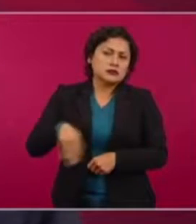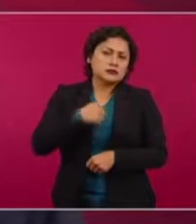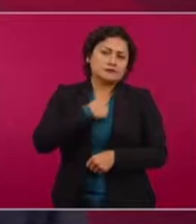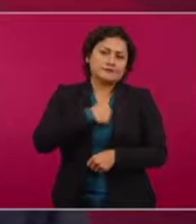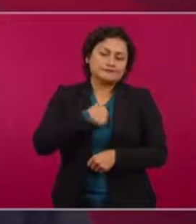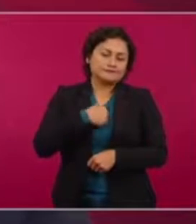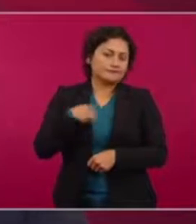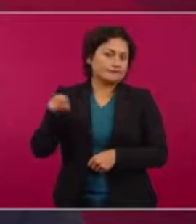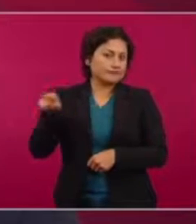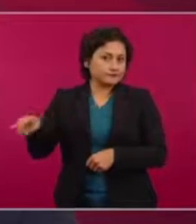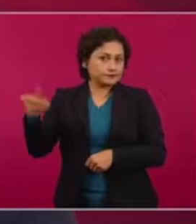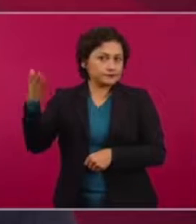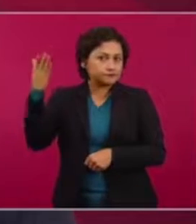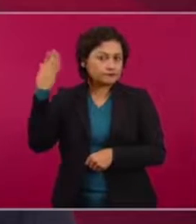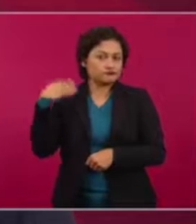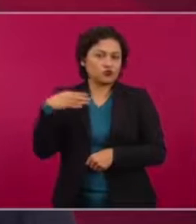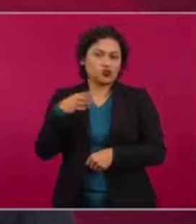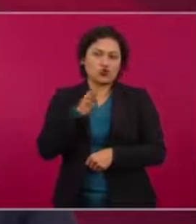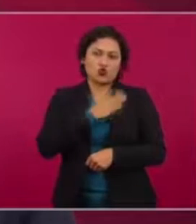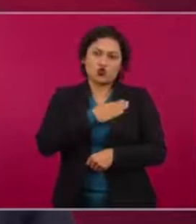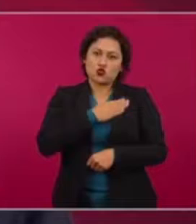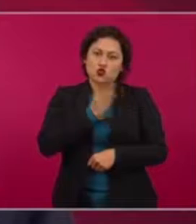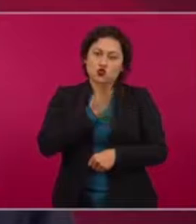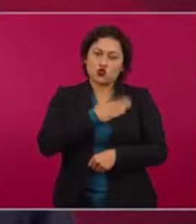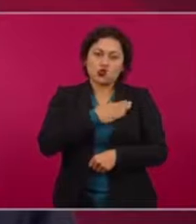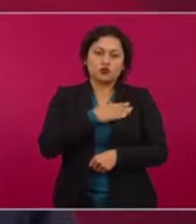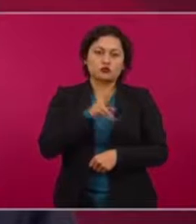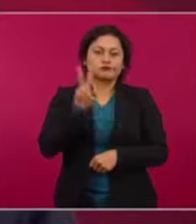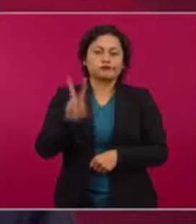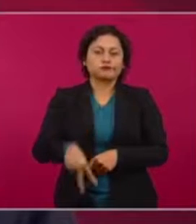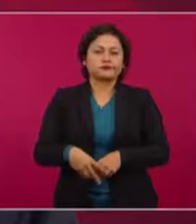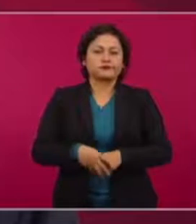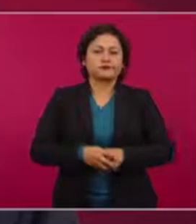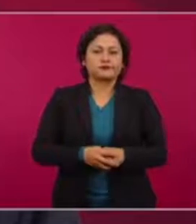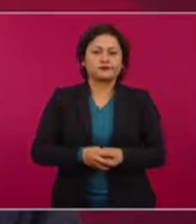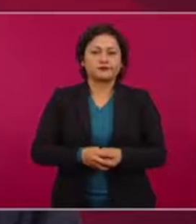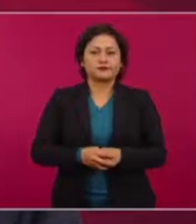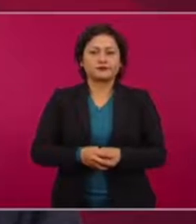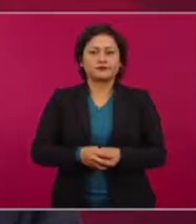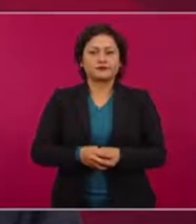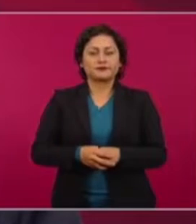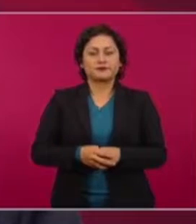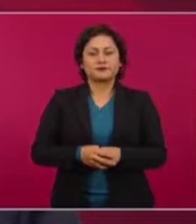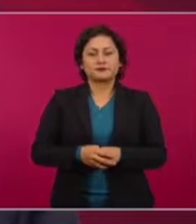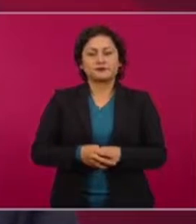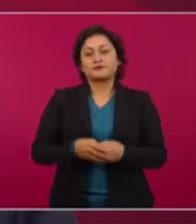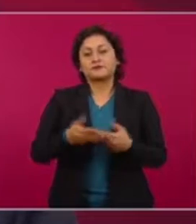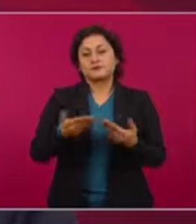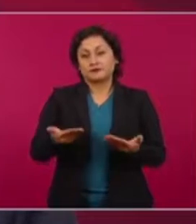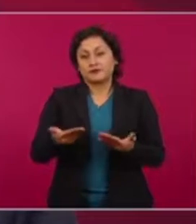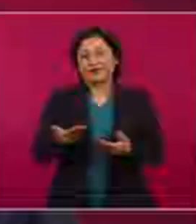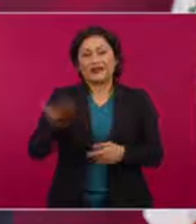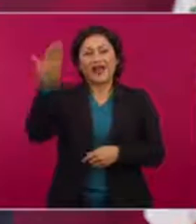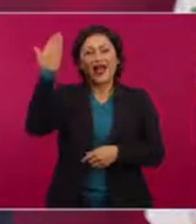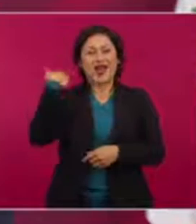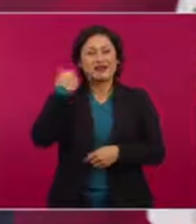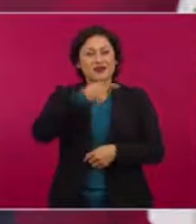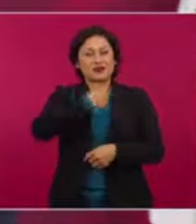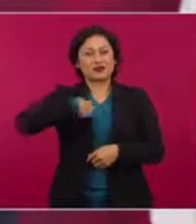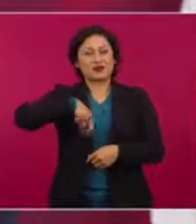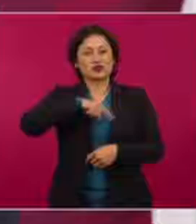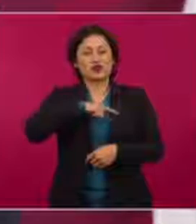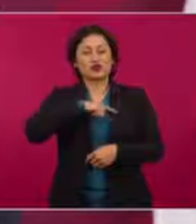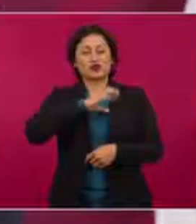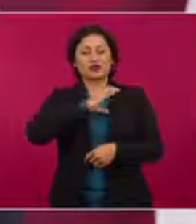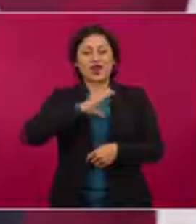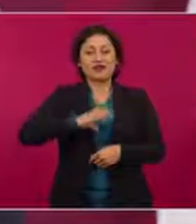una persona buena. En los tiempos que nosotros fuimos opositores, él